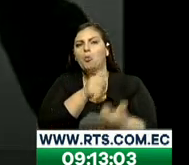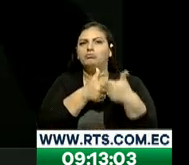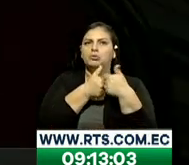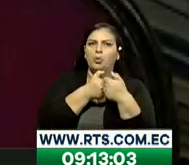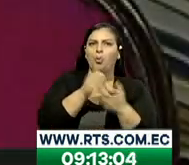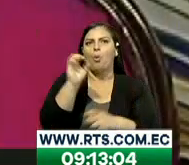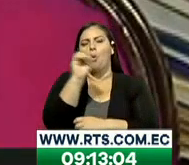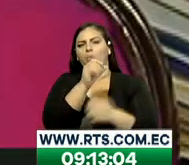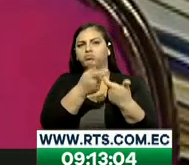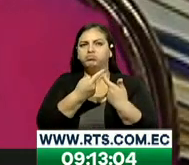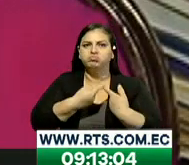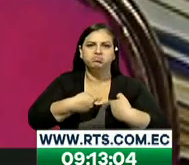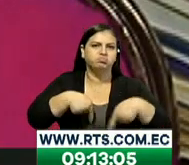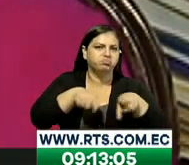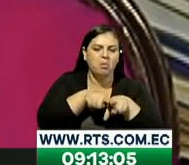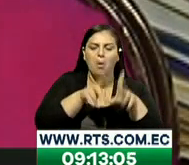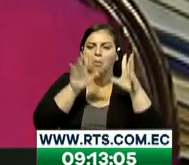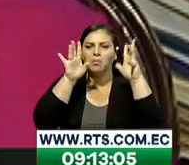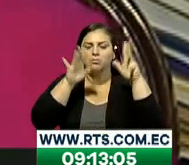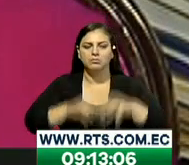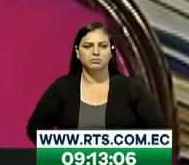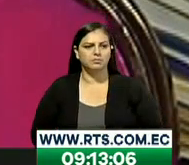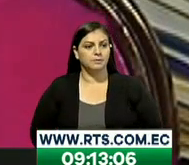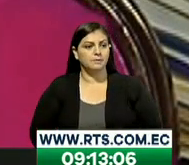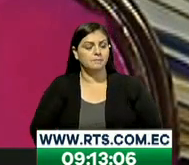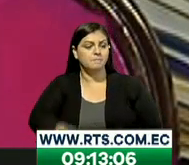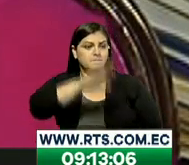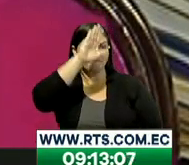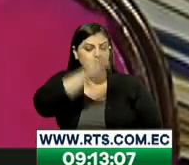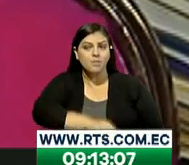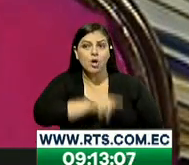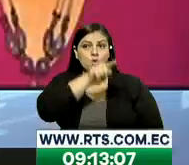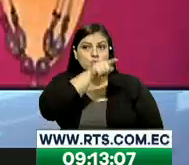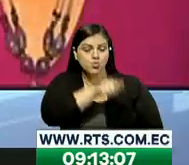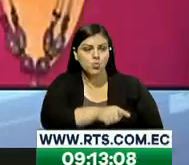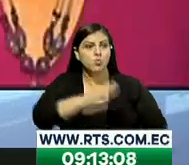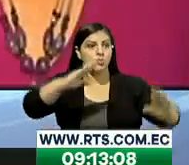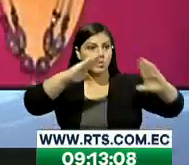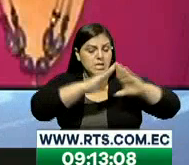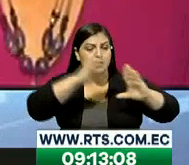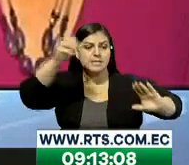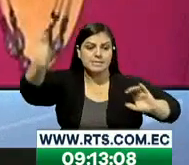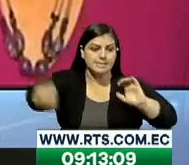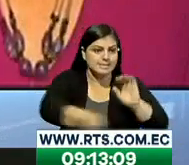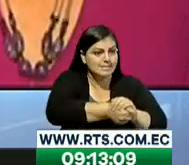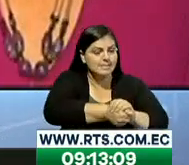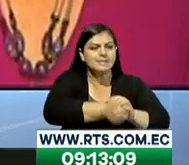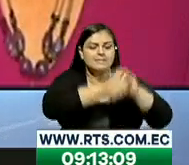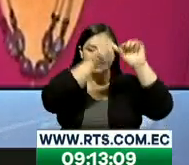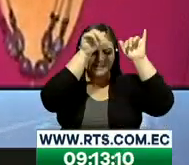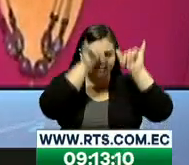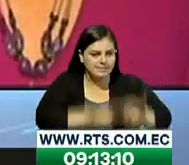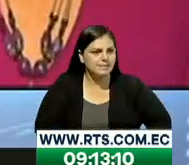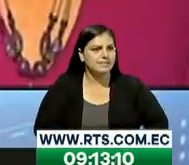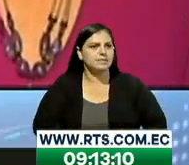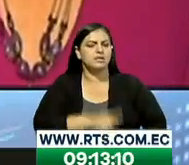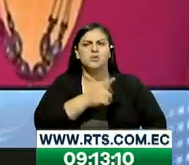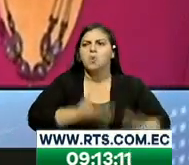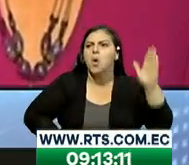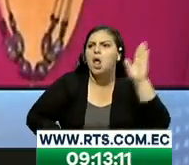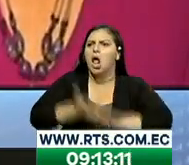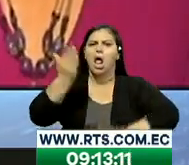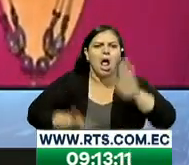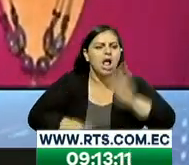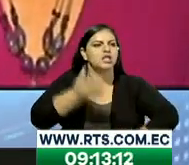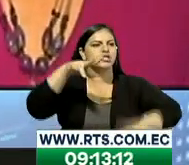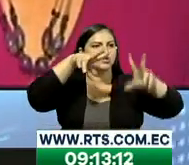vida. En hechos como prohibirle salir a la mujer, el no estar muy de acuerdo con que ande con